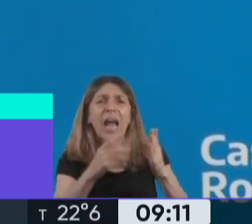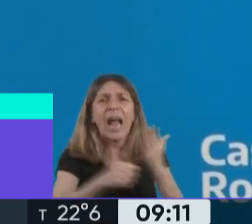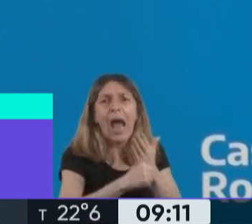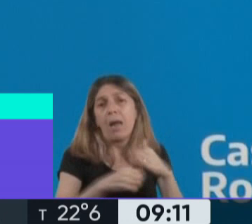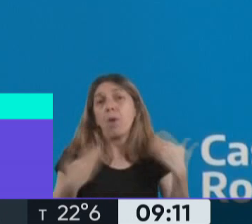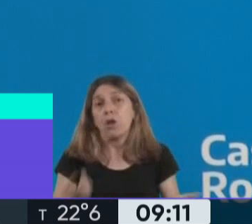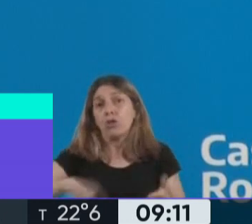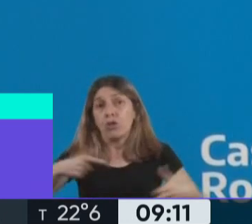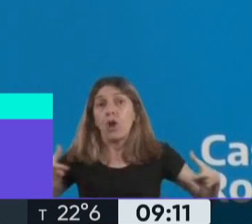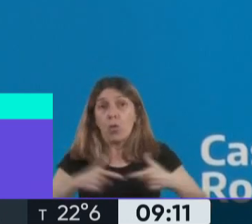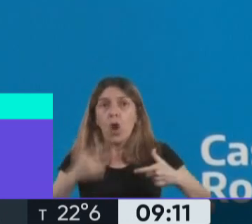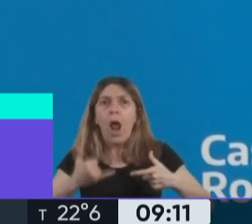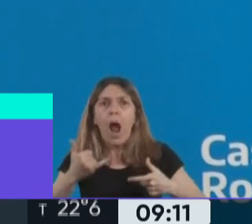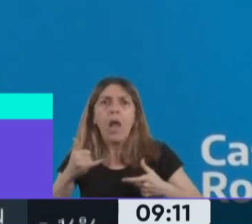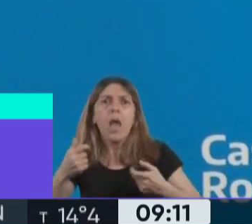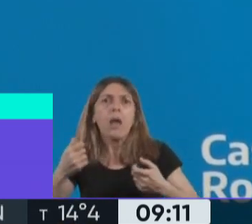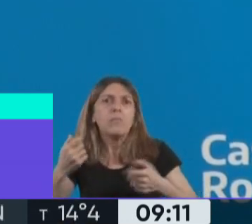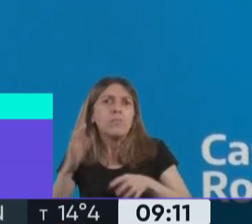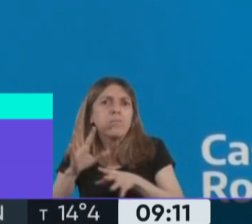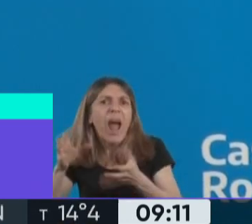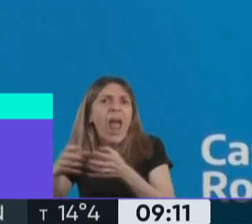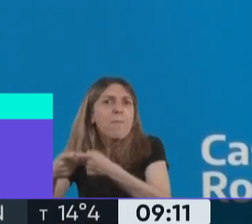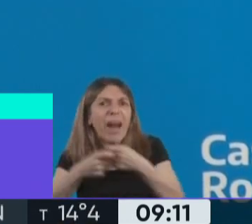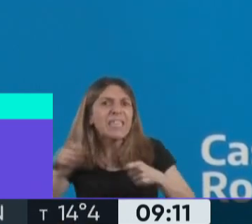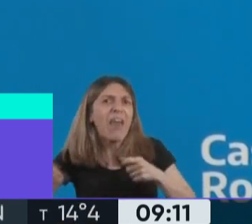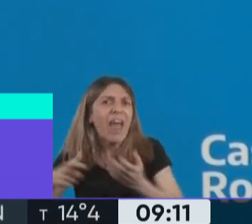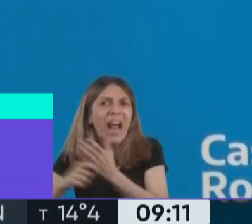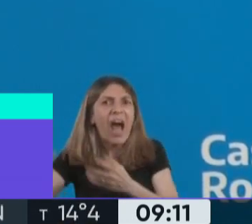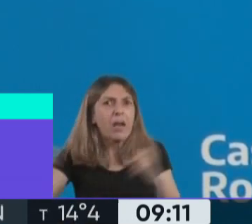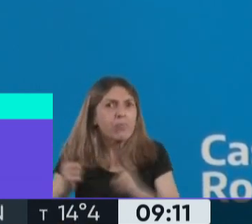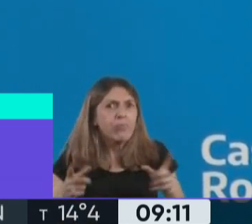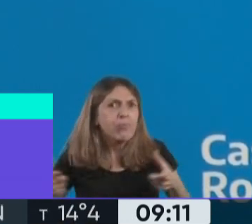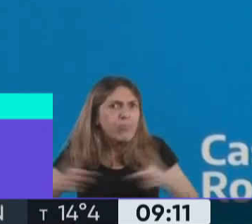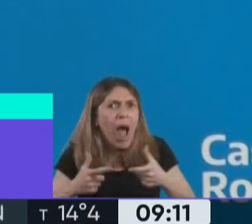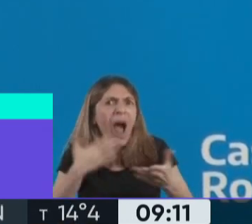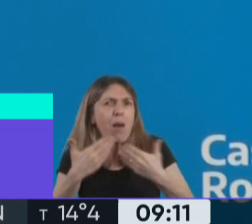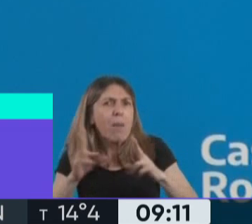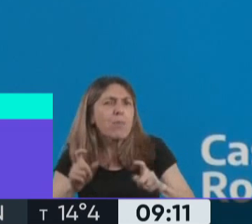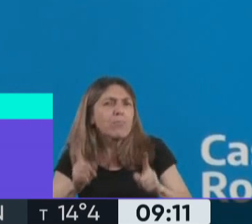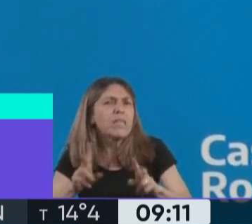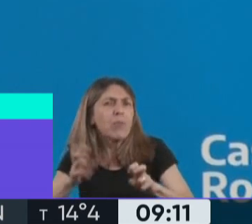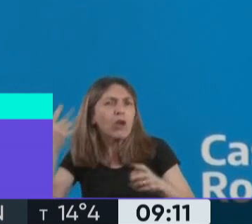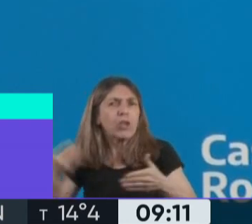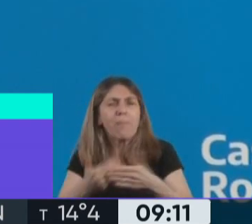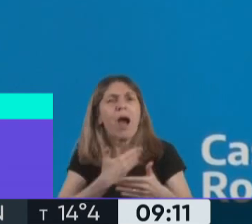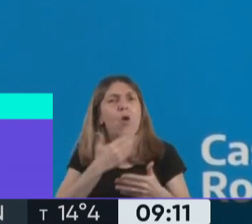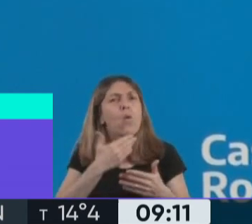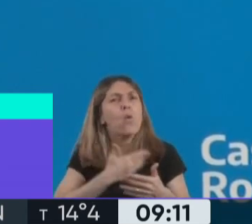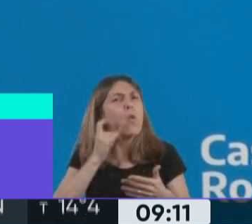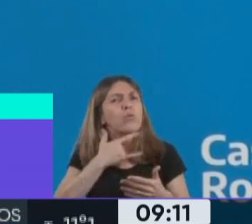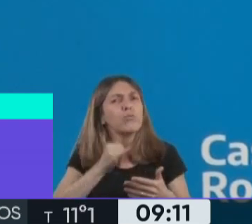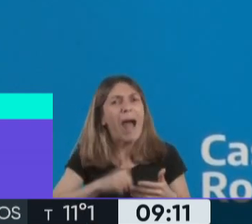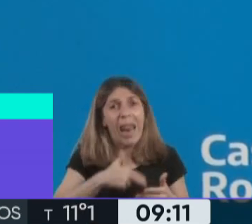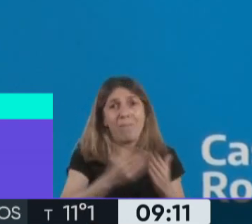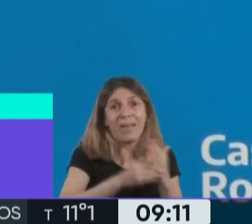discutimos con las diferentes entidades que llevamos adelante estos procesos, estamos hablando de todo eso, digamos, ¿no? La inflación, dice el ministro Guzmán y decimos todos,